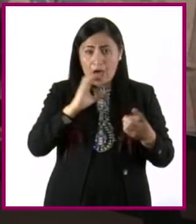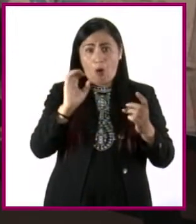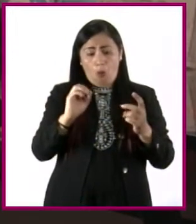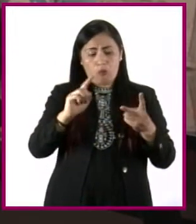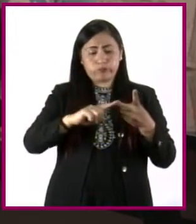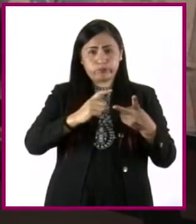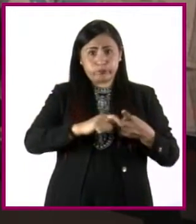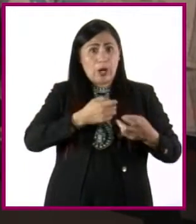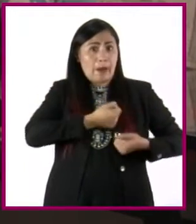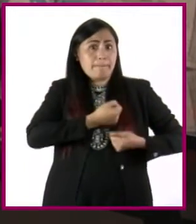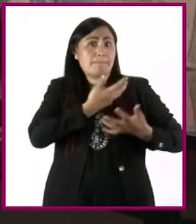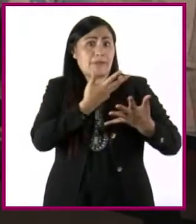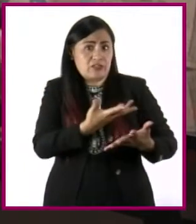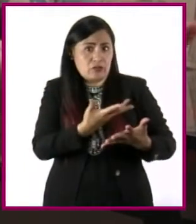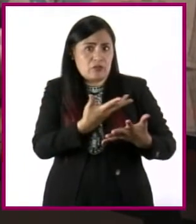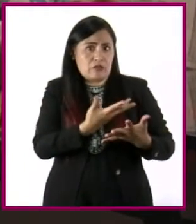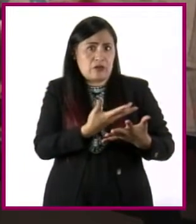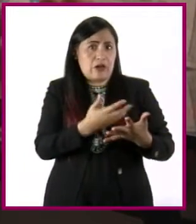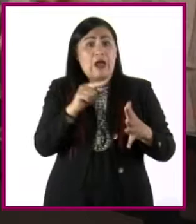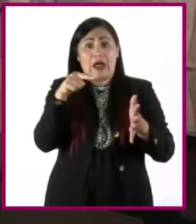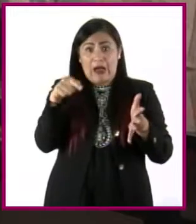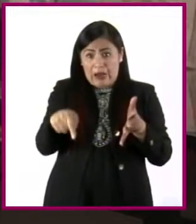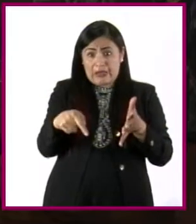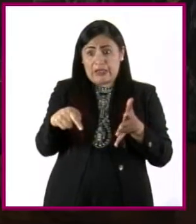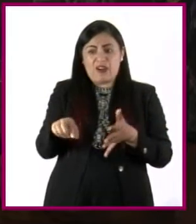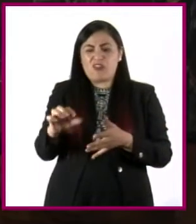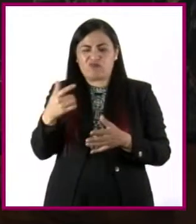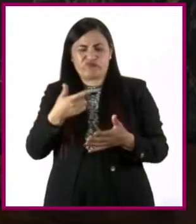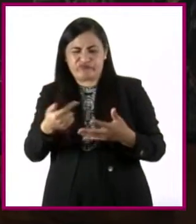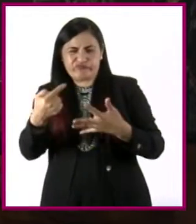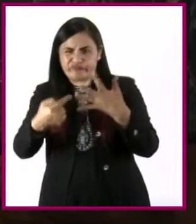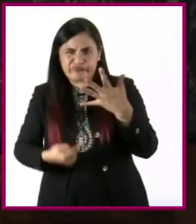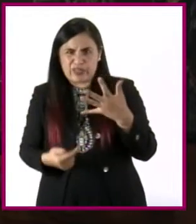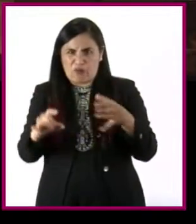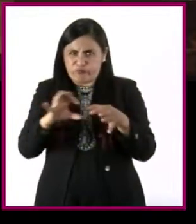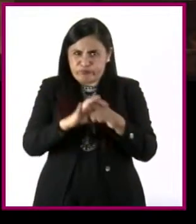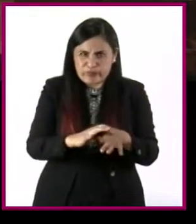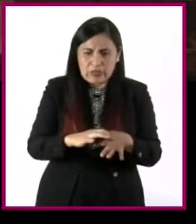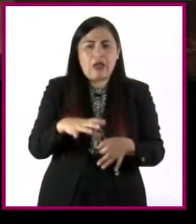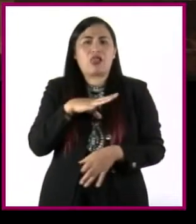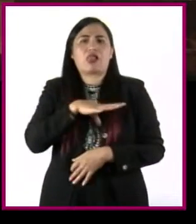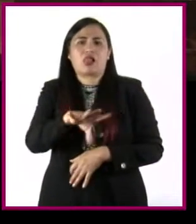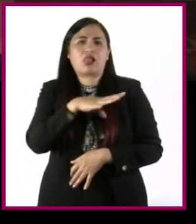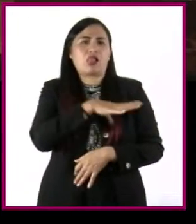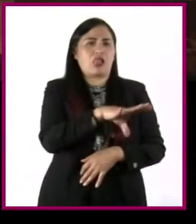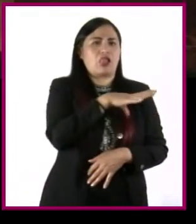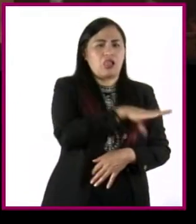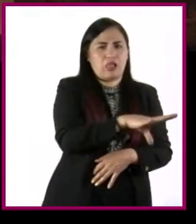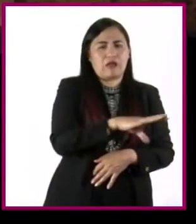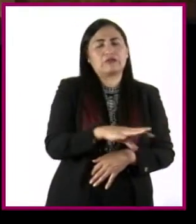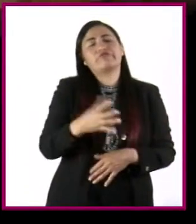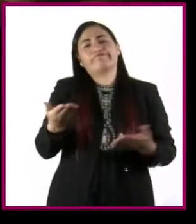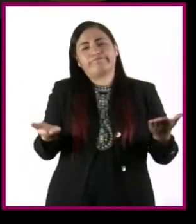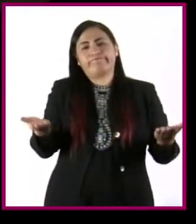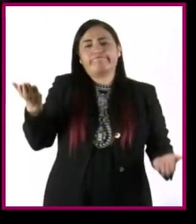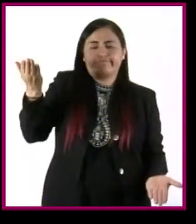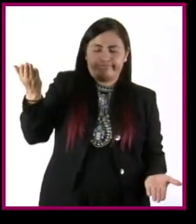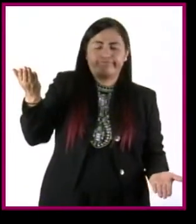lo que se queda fuera de esa caja es discriminado. O sea, la cancha está inclinada hacia un lado.